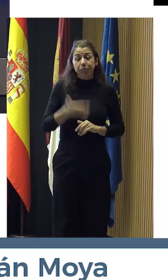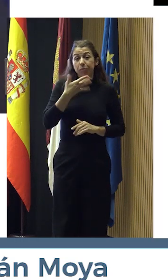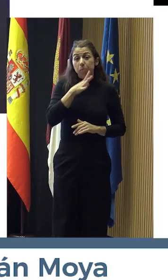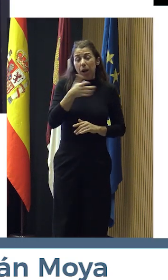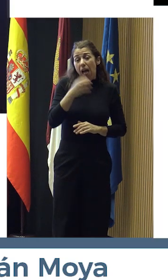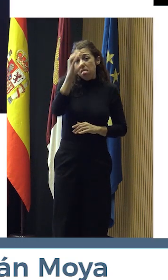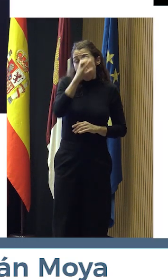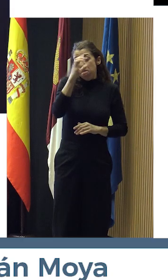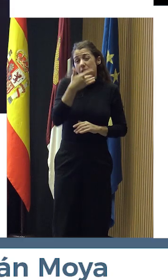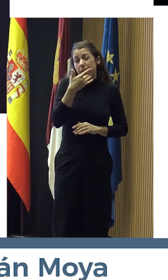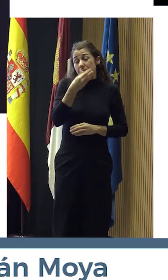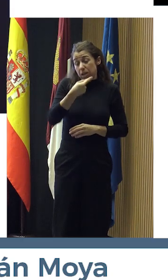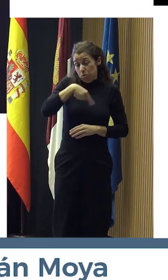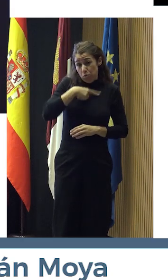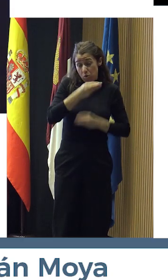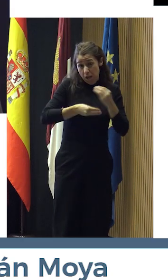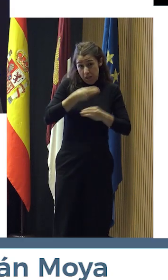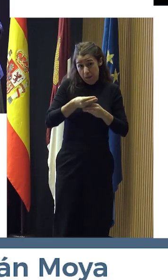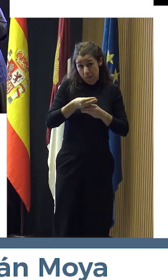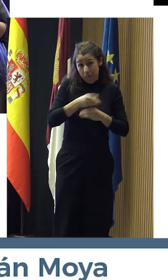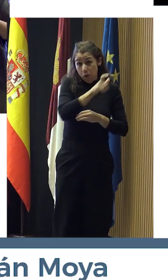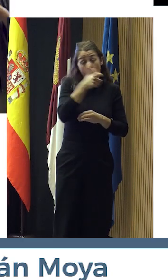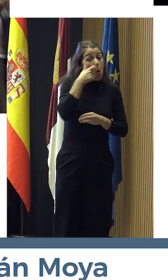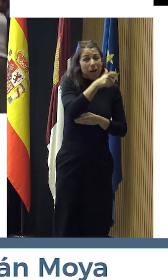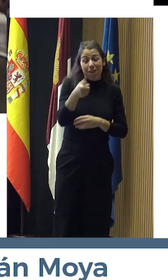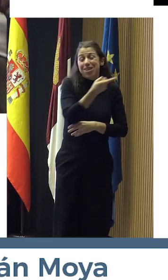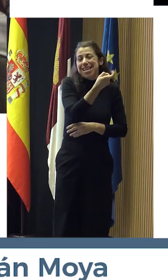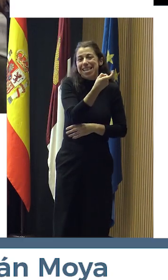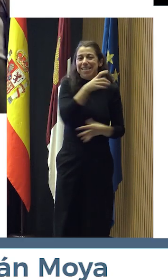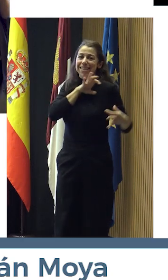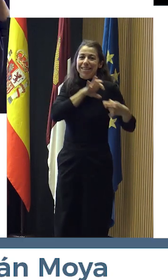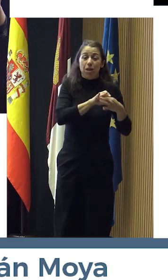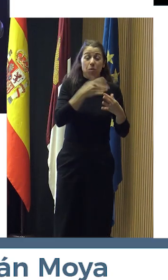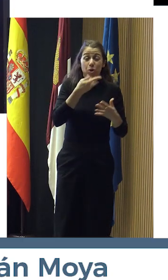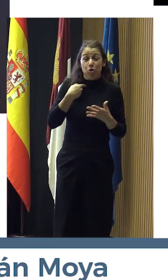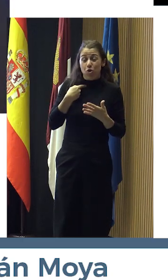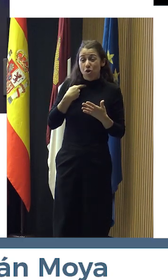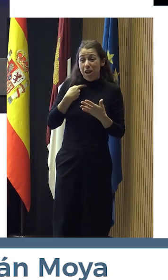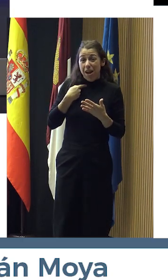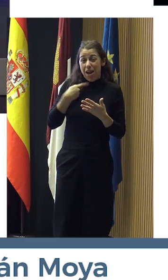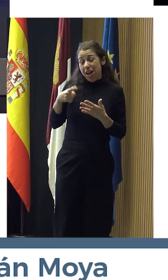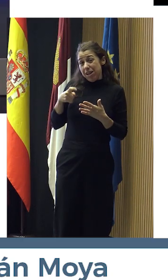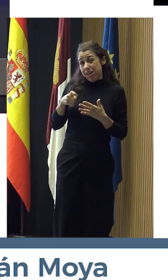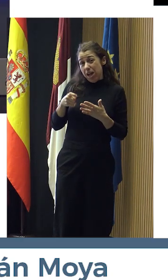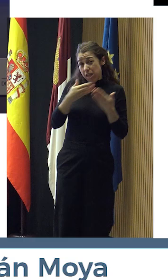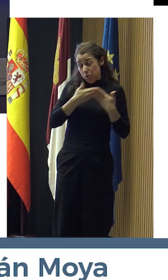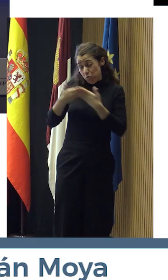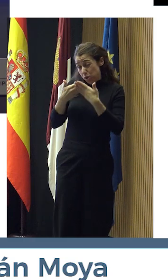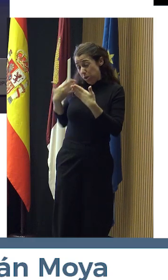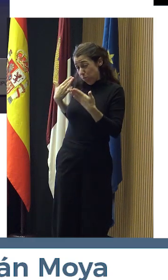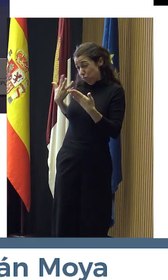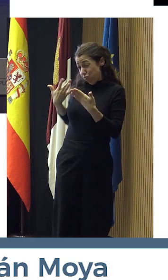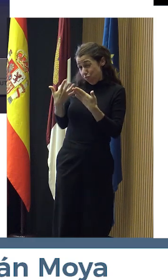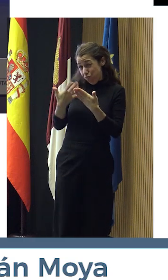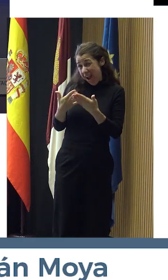Porque la ciencia que hacemos necesita de la humanización. Porque llevamos investigando en cáncer, como he dicho, décadas.